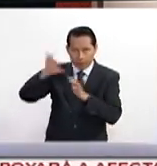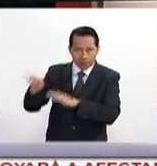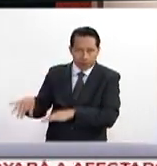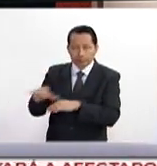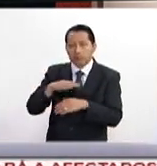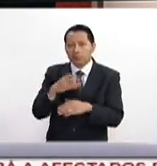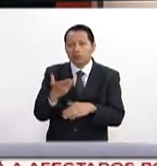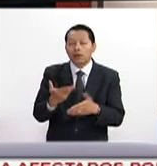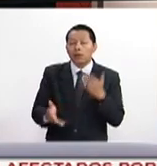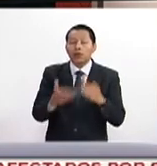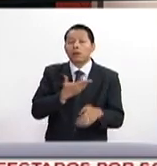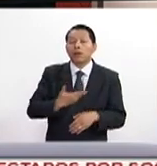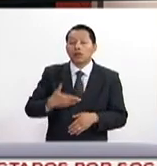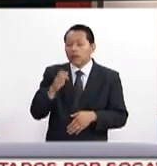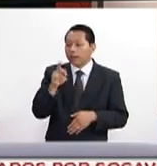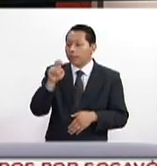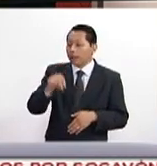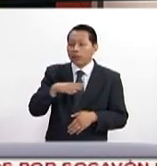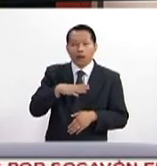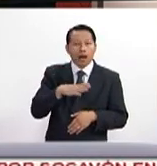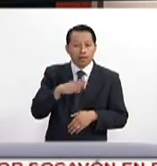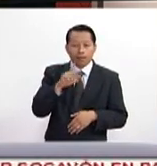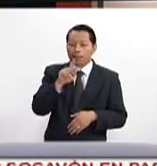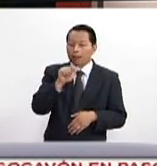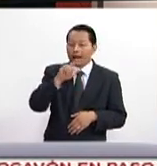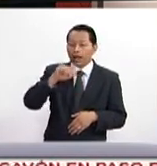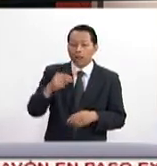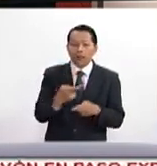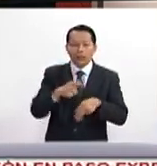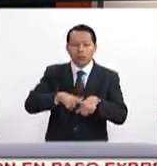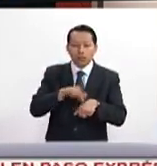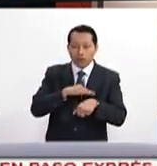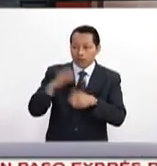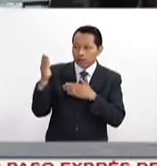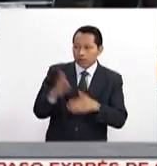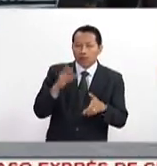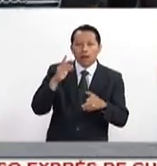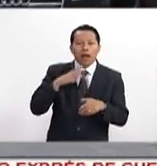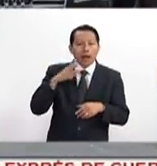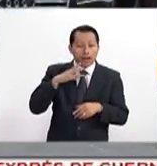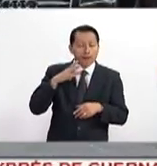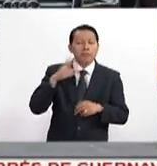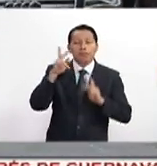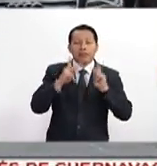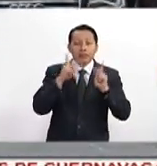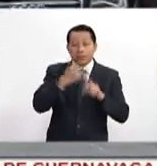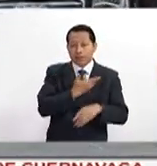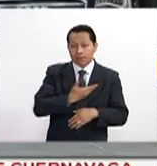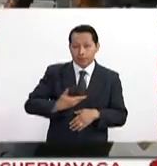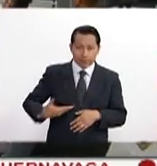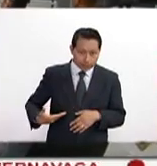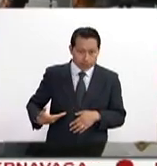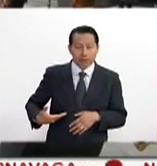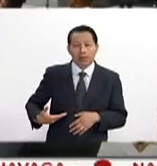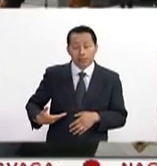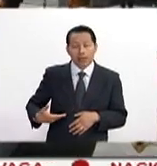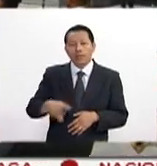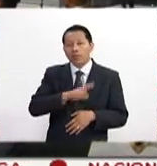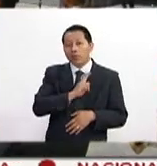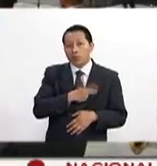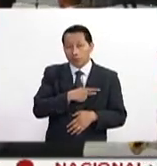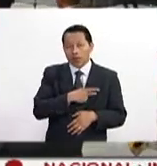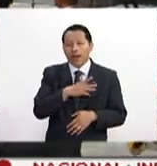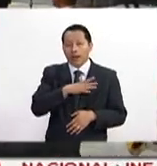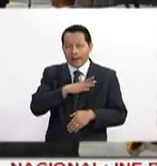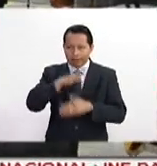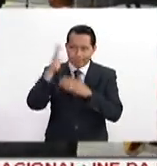asuntos. El presidente Enrique Peña Nieto recibió en Palacio Nacional a su homólogo portugués Marcelo Rebelo de Sousa, quien realiza una visita de